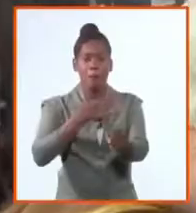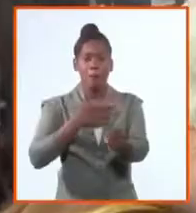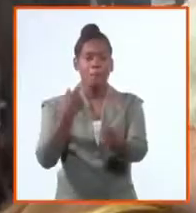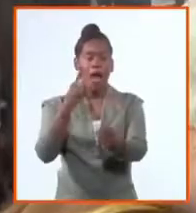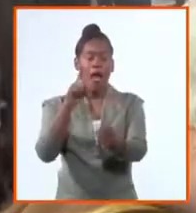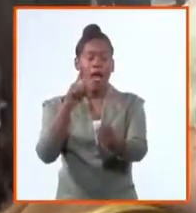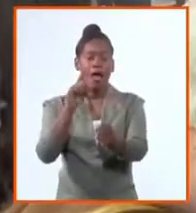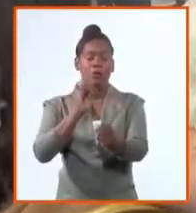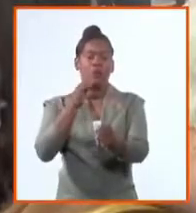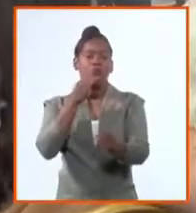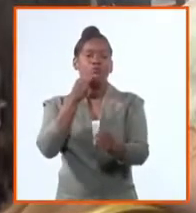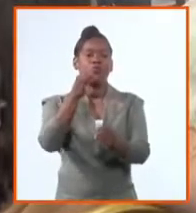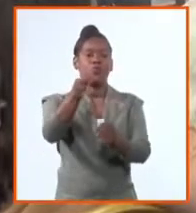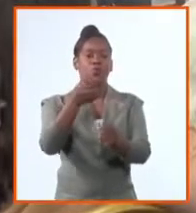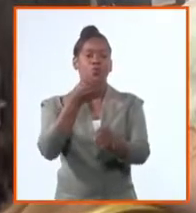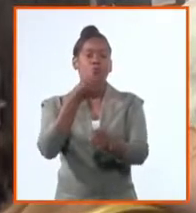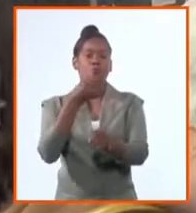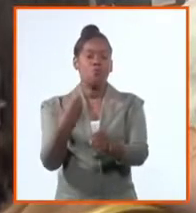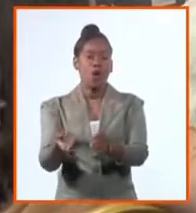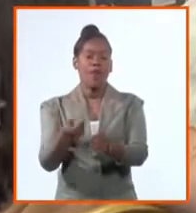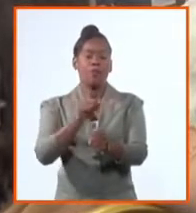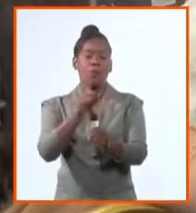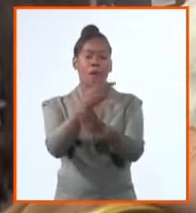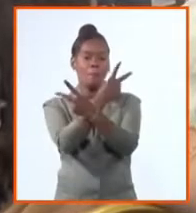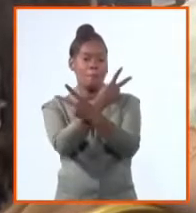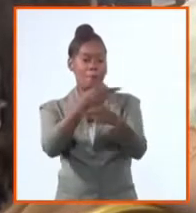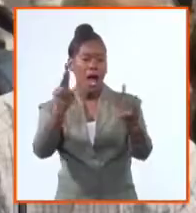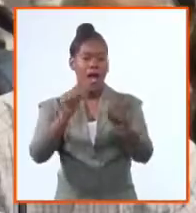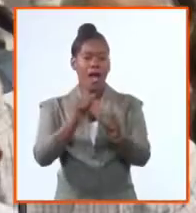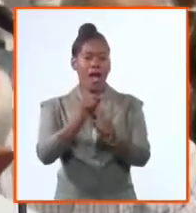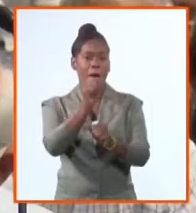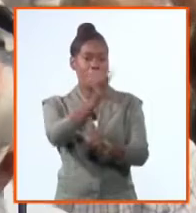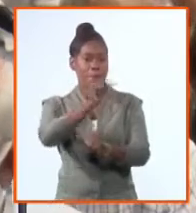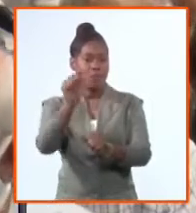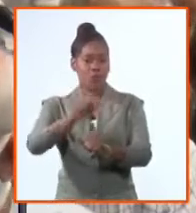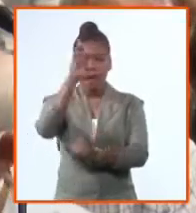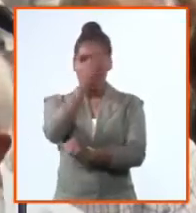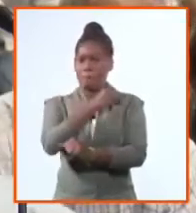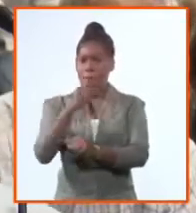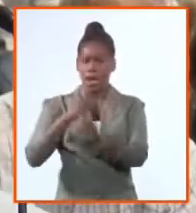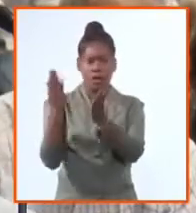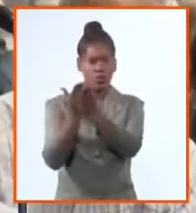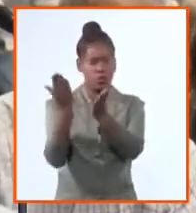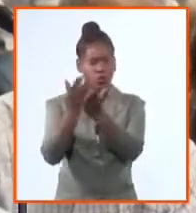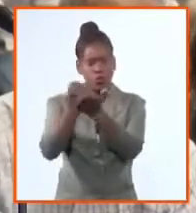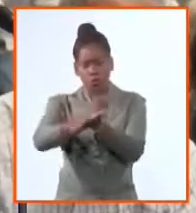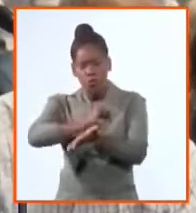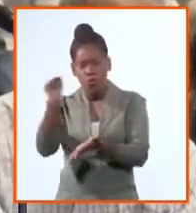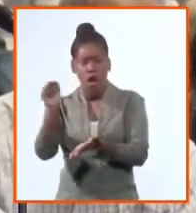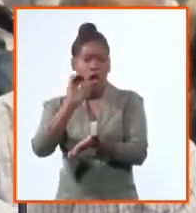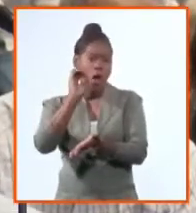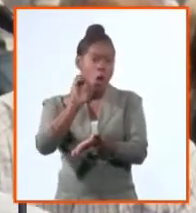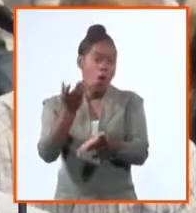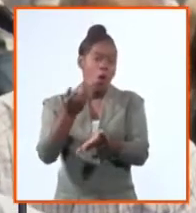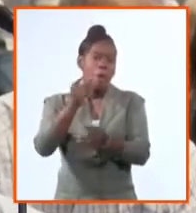tenemos que legislar. Sobre la base de la Constitución, pero tenemos que legislar. Y cierro con lo siguiente.